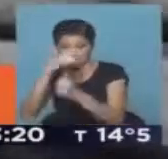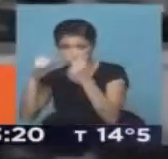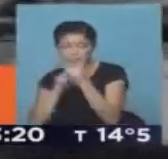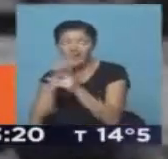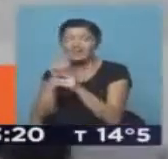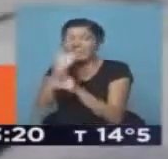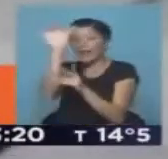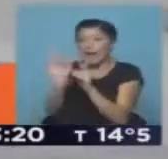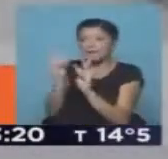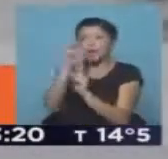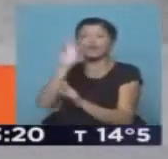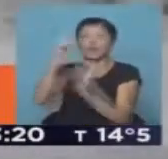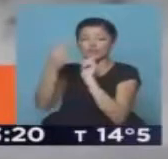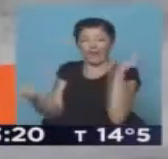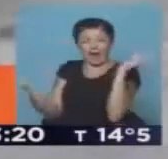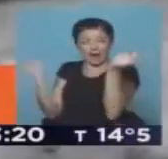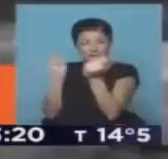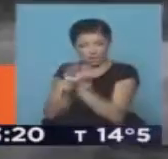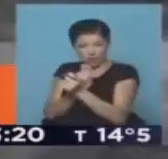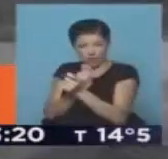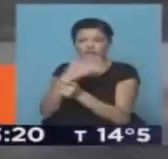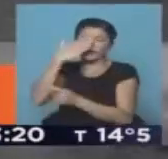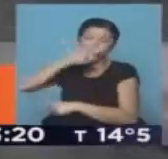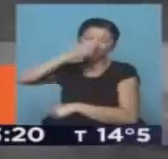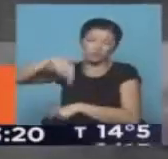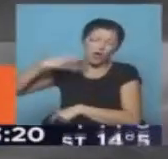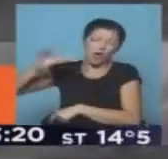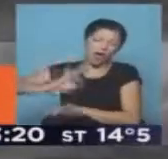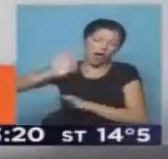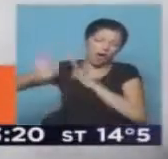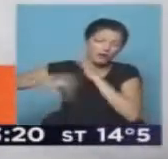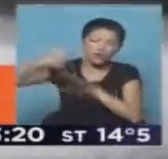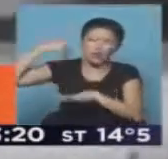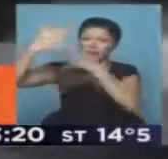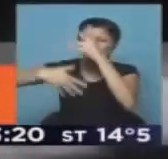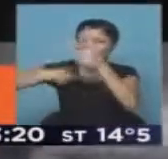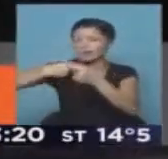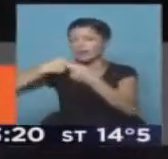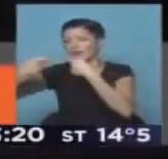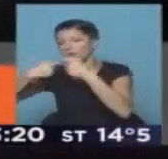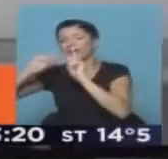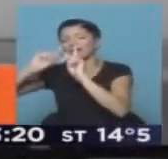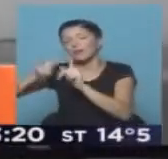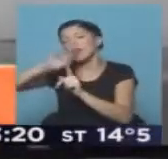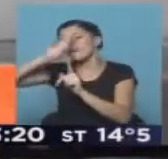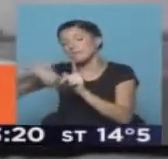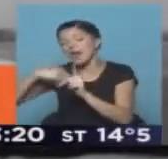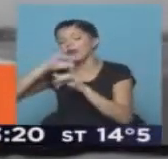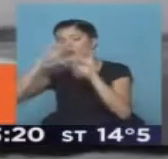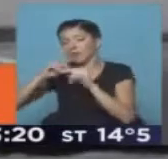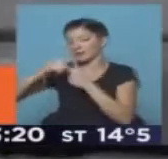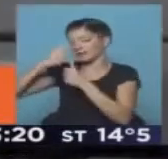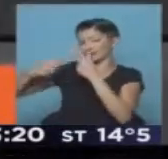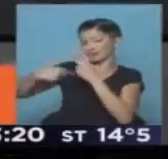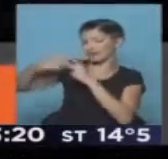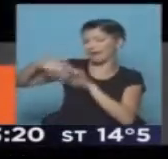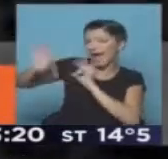puntapié inicial de décadas de violencia negociaciones y frustrados planes de paz